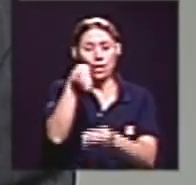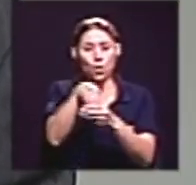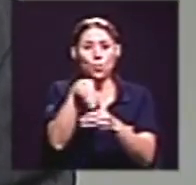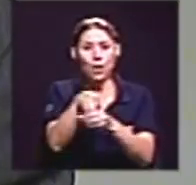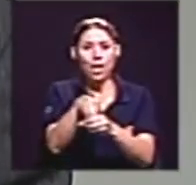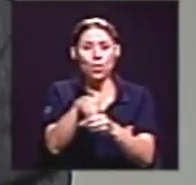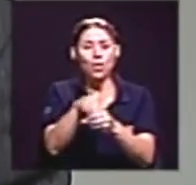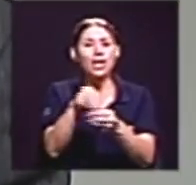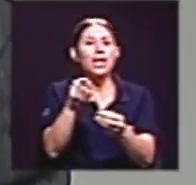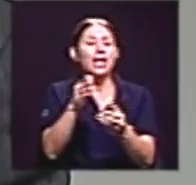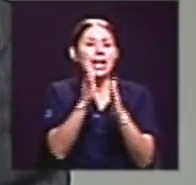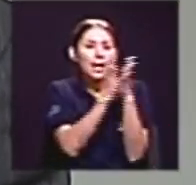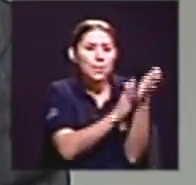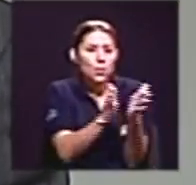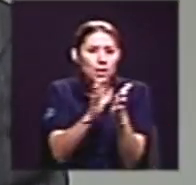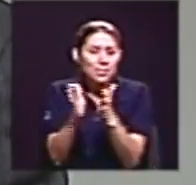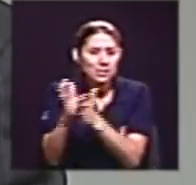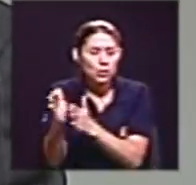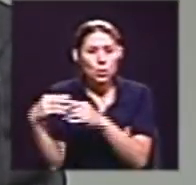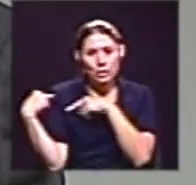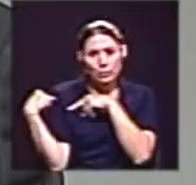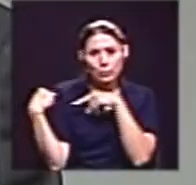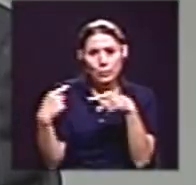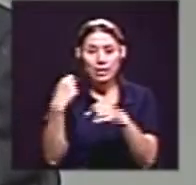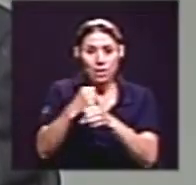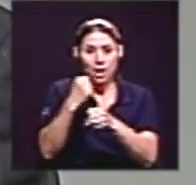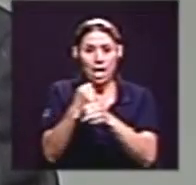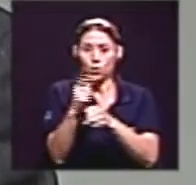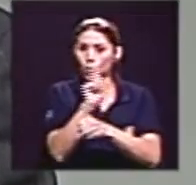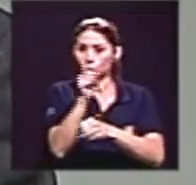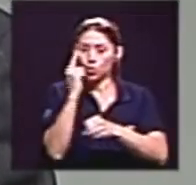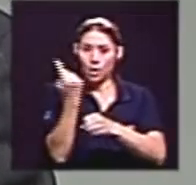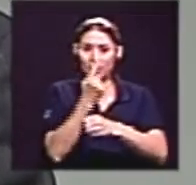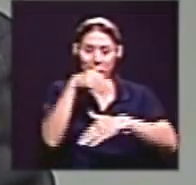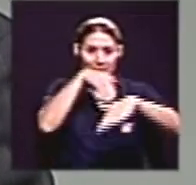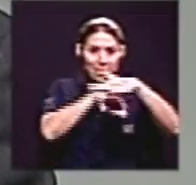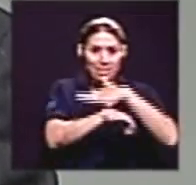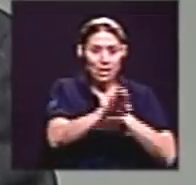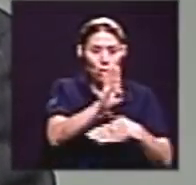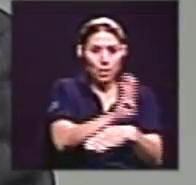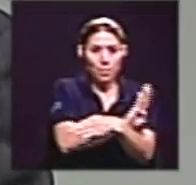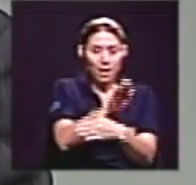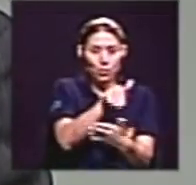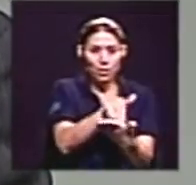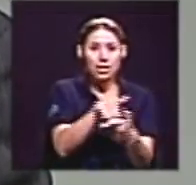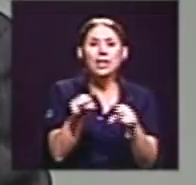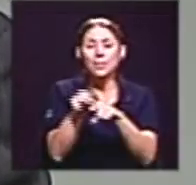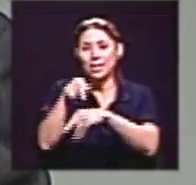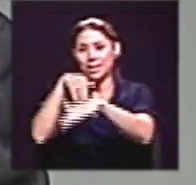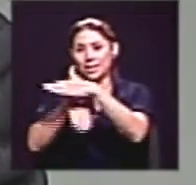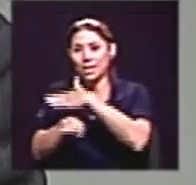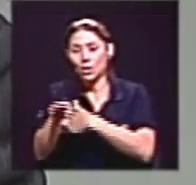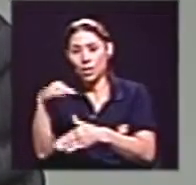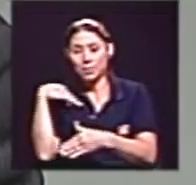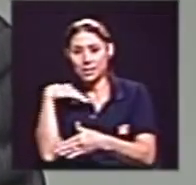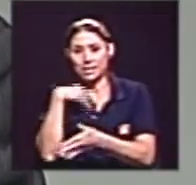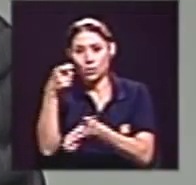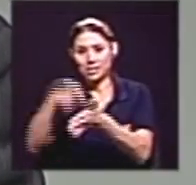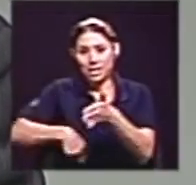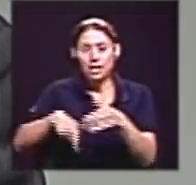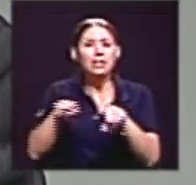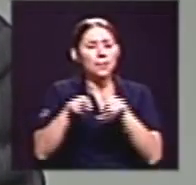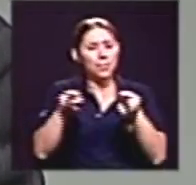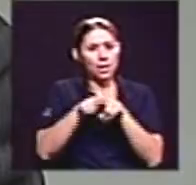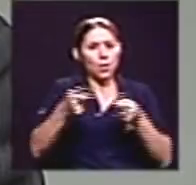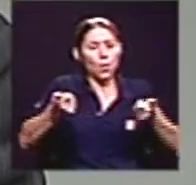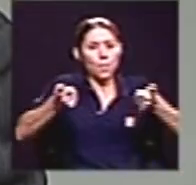la programación que se ha venido trabajando no solo a lo interno del banco, a lo interno del Ministerio de Hacienda, sino en nuestros convenios internacionales, en el caso del Fondo